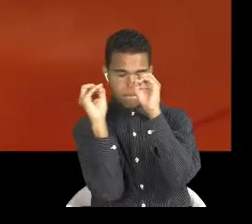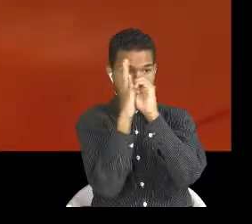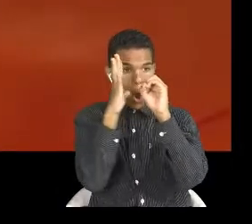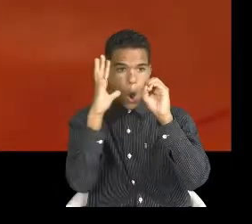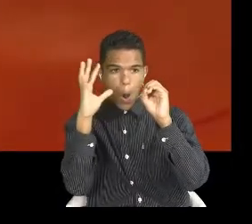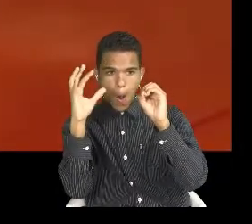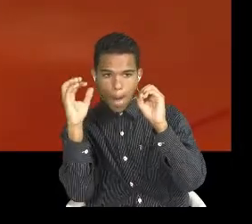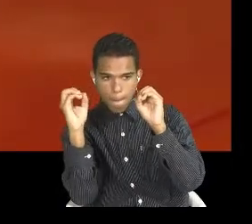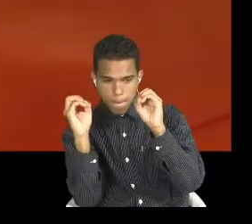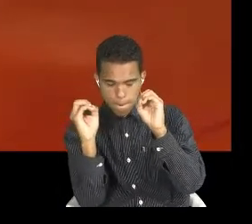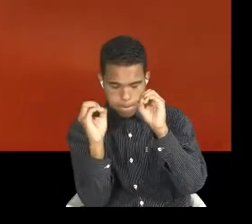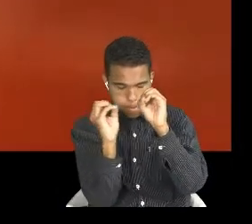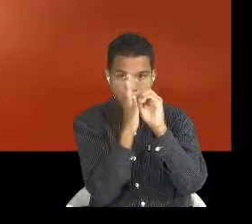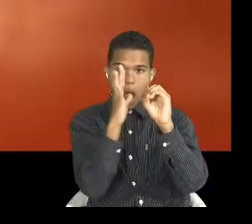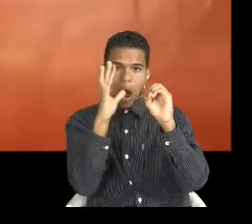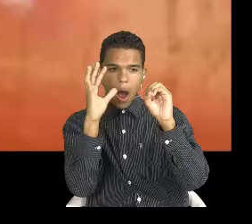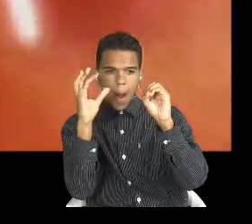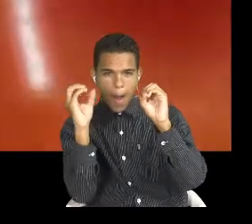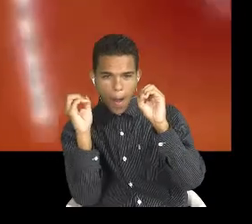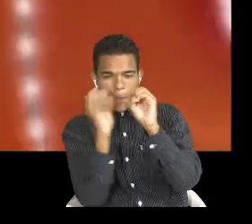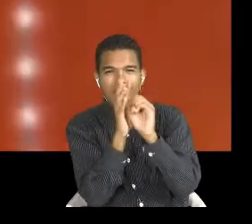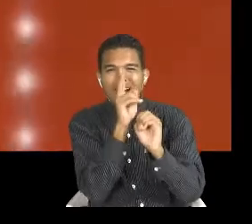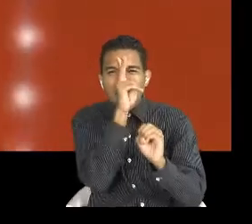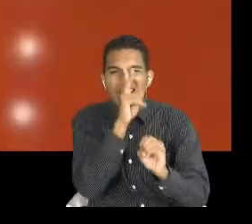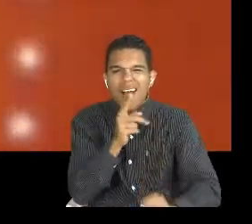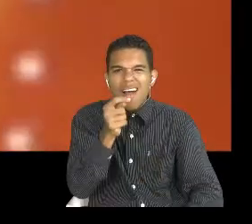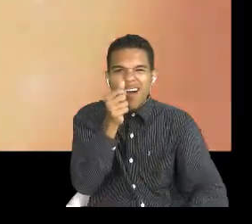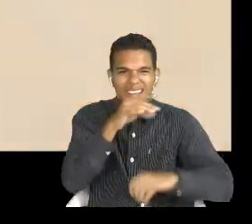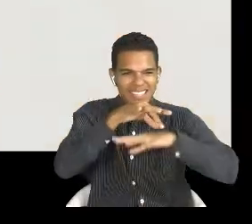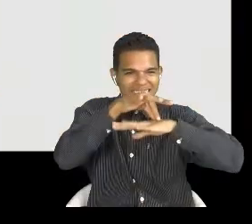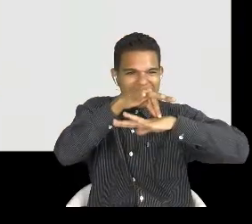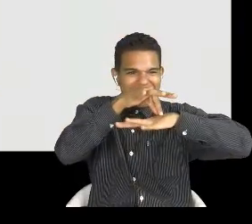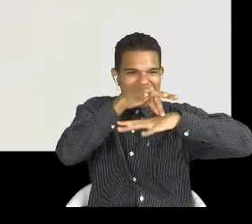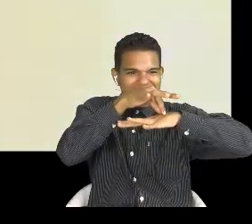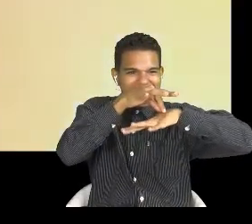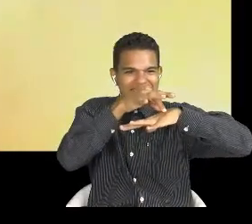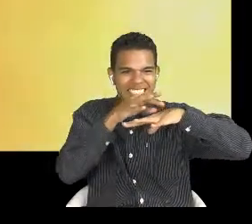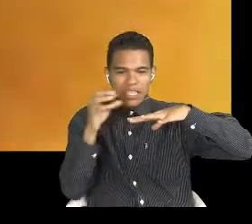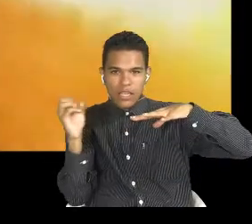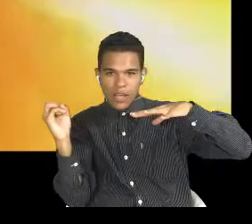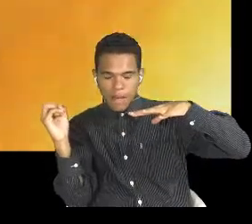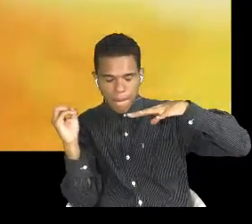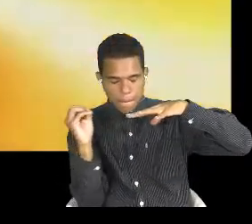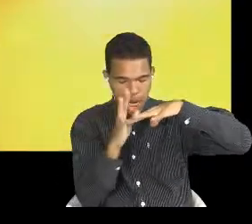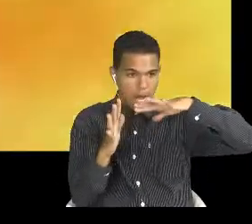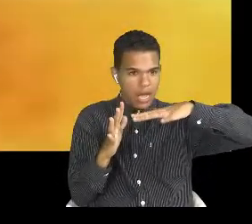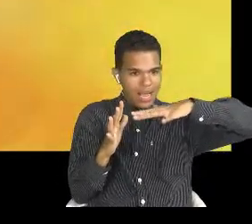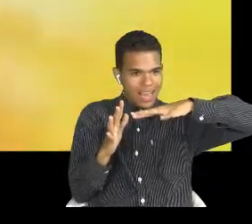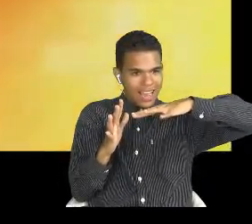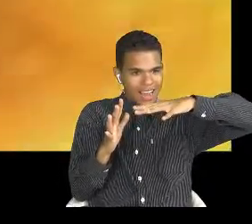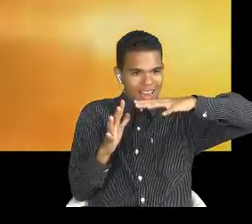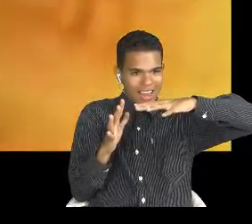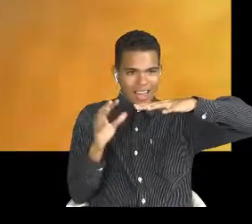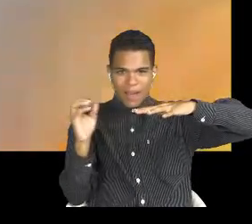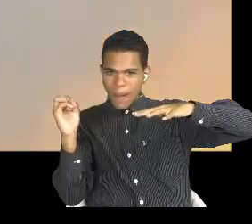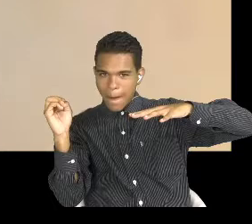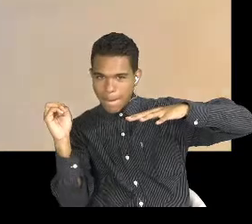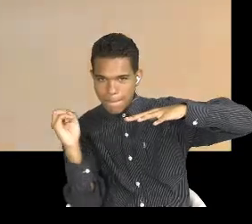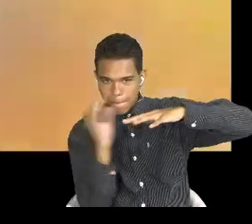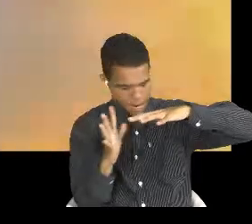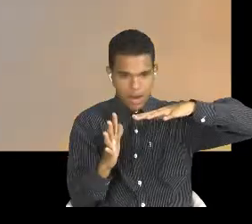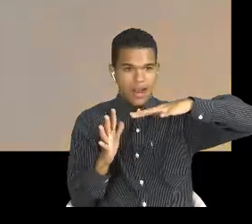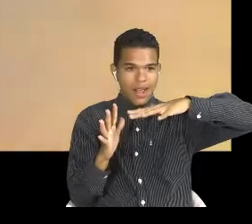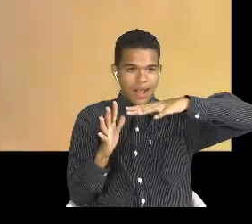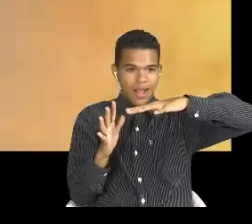nervio óptico. El nervio óptico es el encargado de llevar estas señales hasta el cerebro. Una vez estos impulsos llegan al